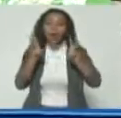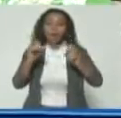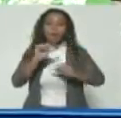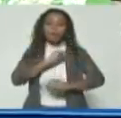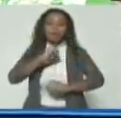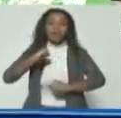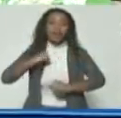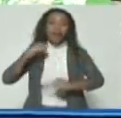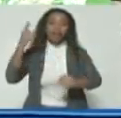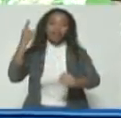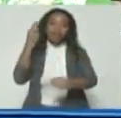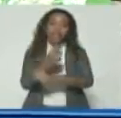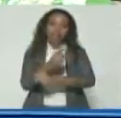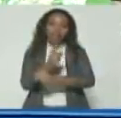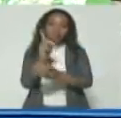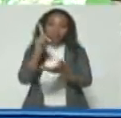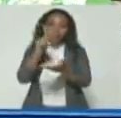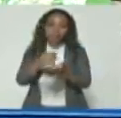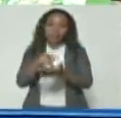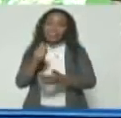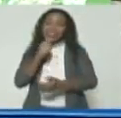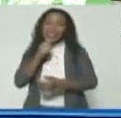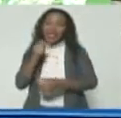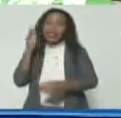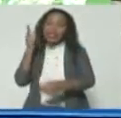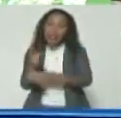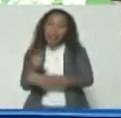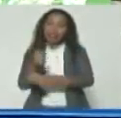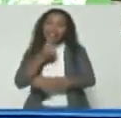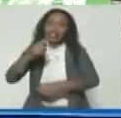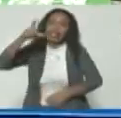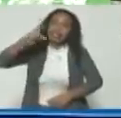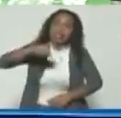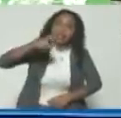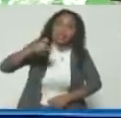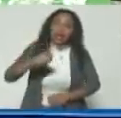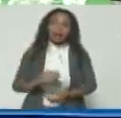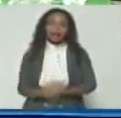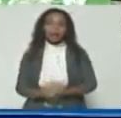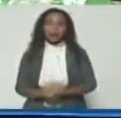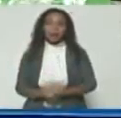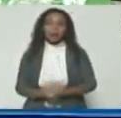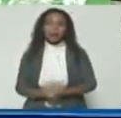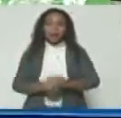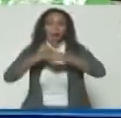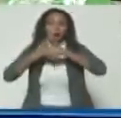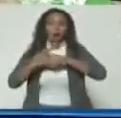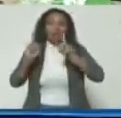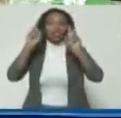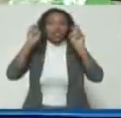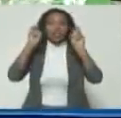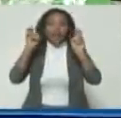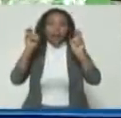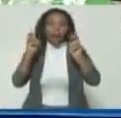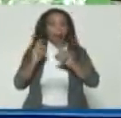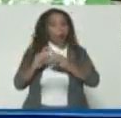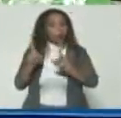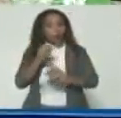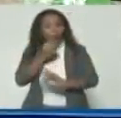debe llegar a quien tiene que llegar, al quien la necesita. Otro elemento, bueno,